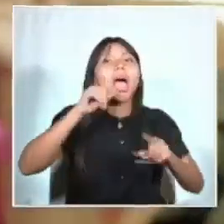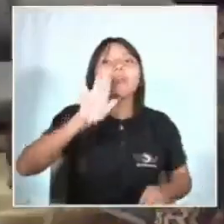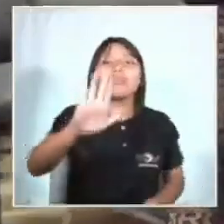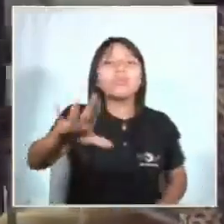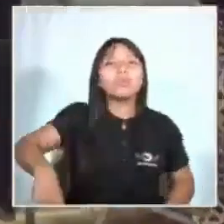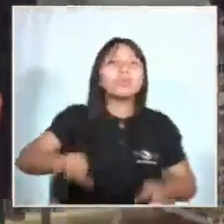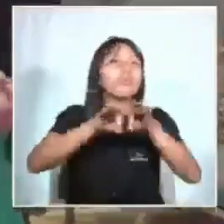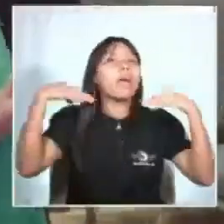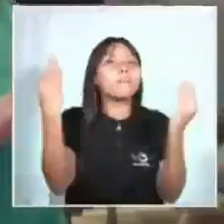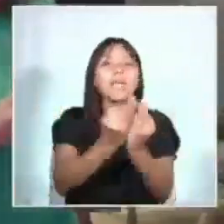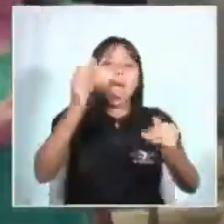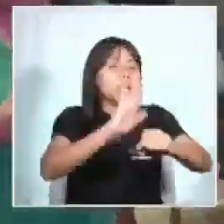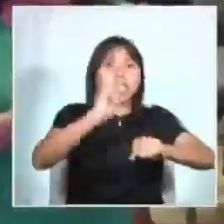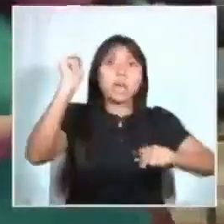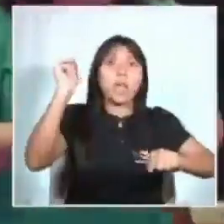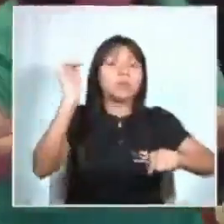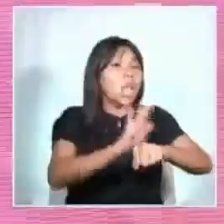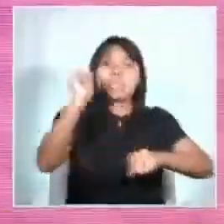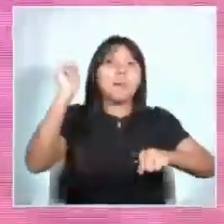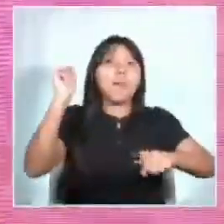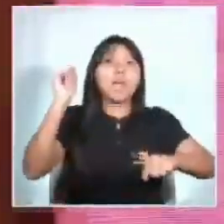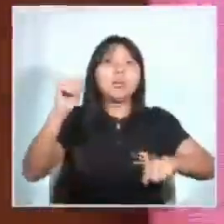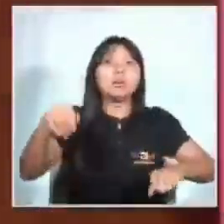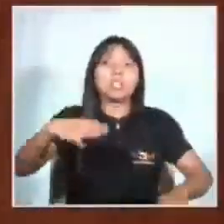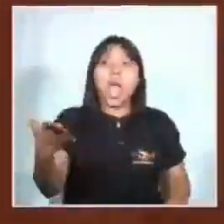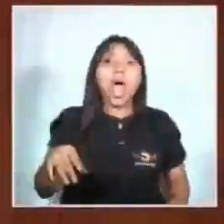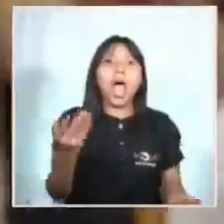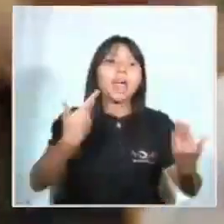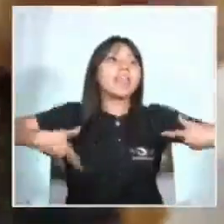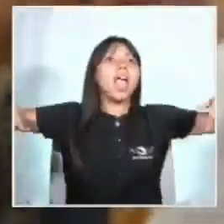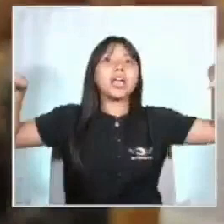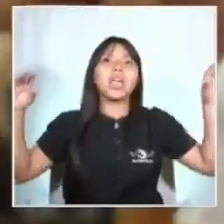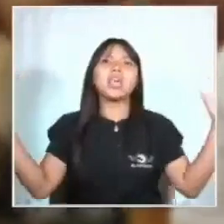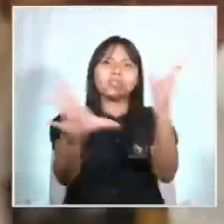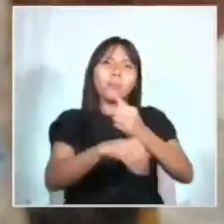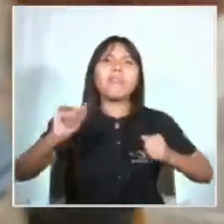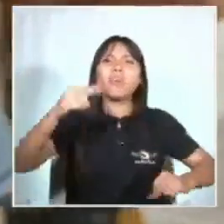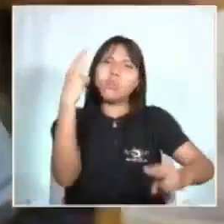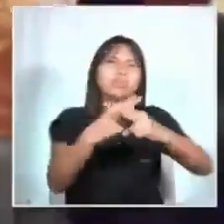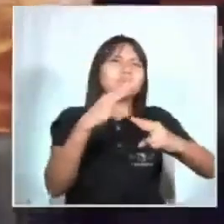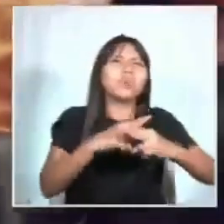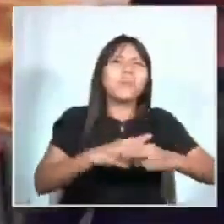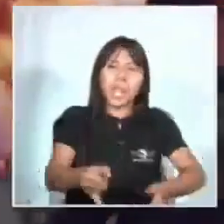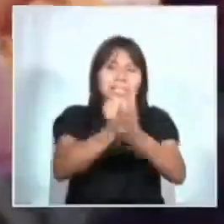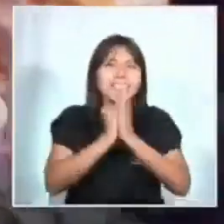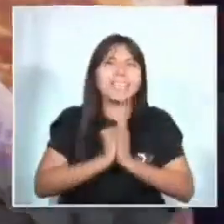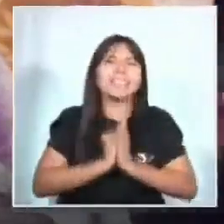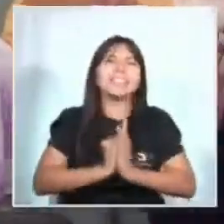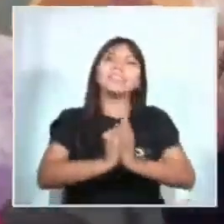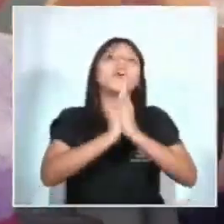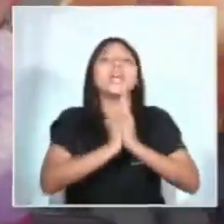familiares. Llámalos. Llámalos. Hay ángeles tomando esos nombres. Intercesores en altas